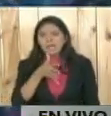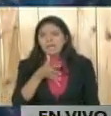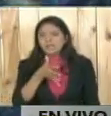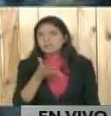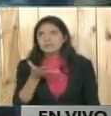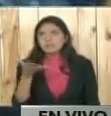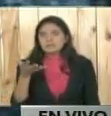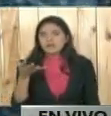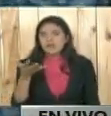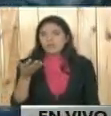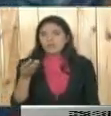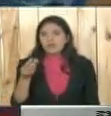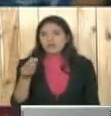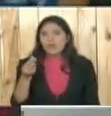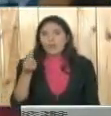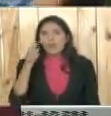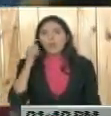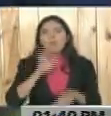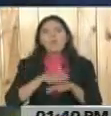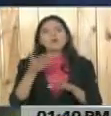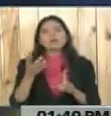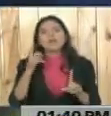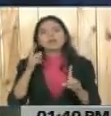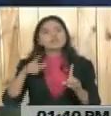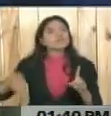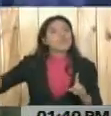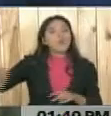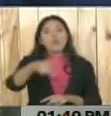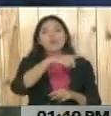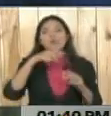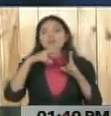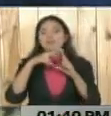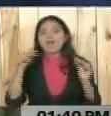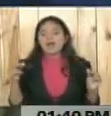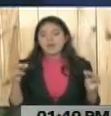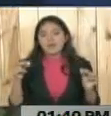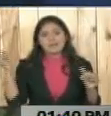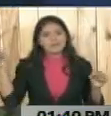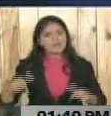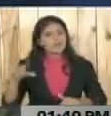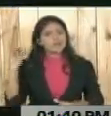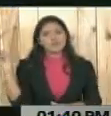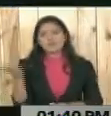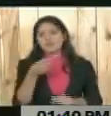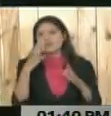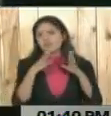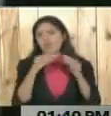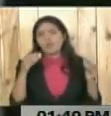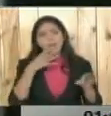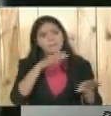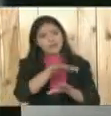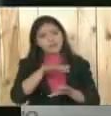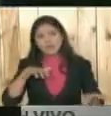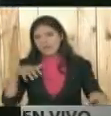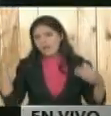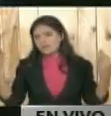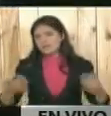en que finalmente los nicaragüenses, todos, en la inmensa mayoría, siempre